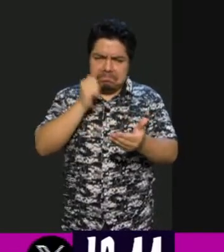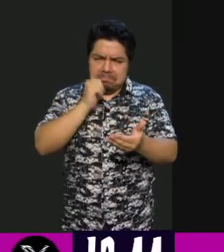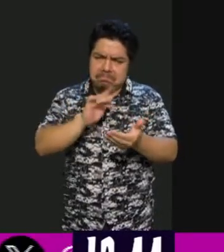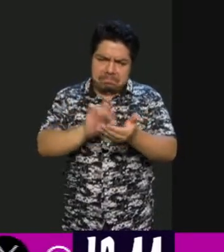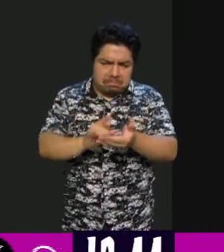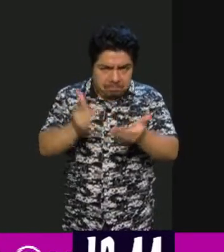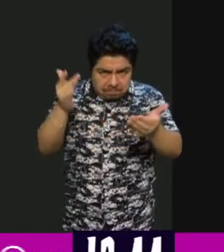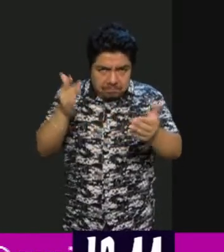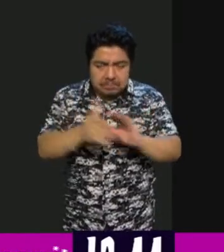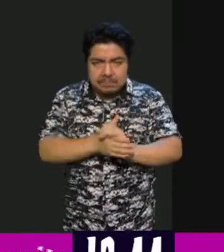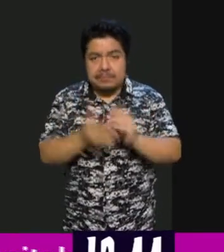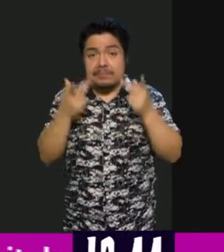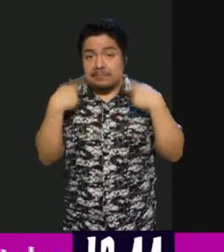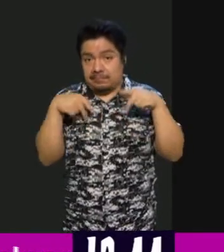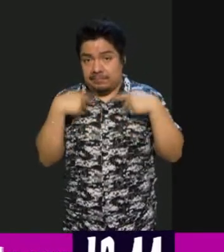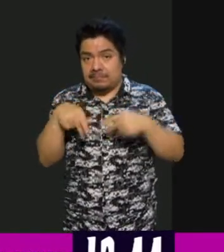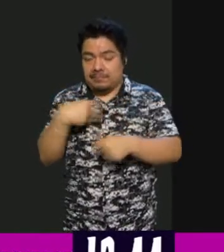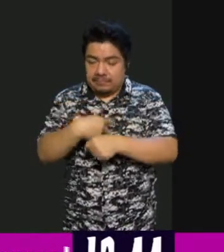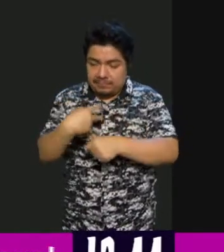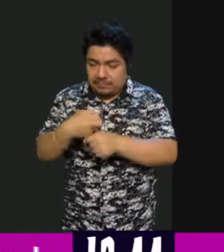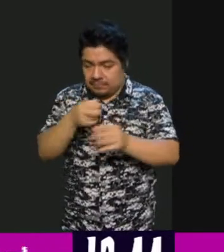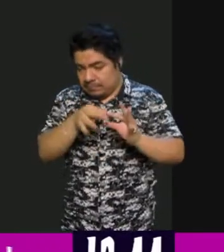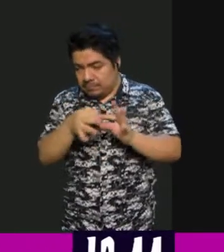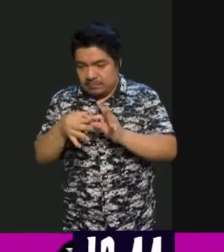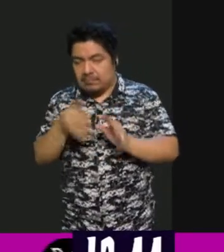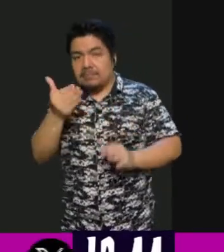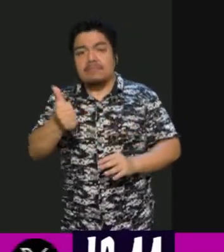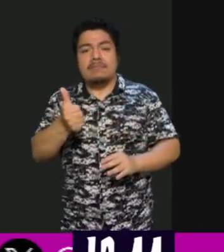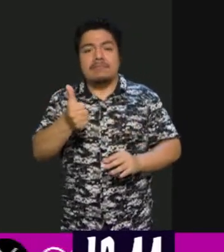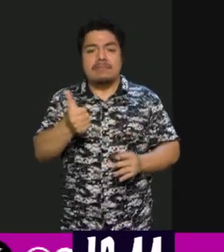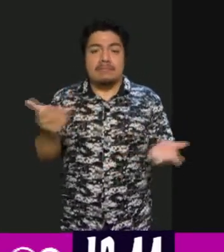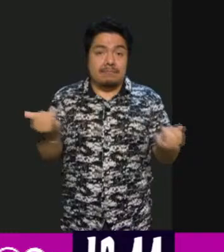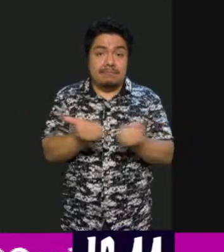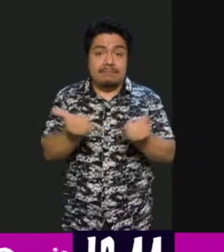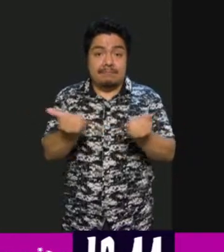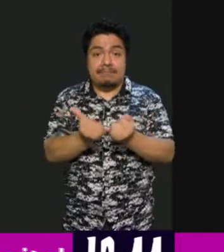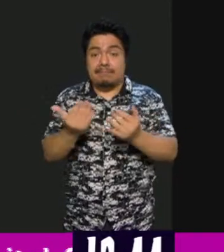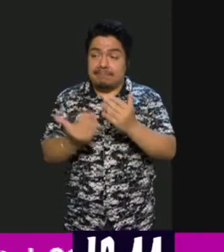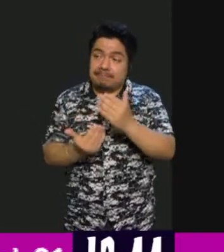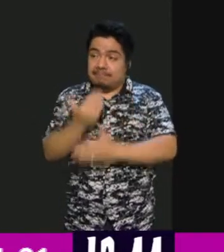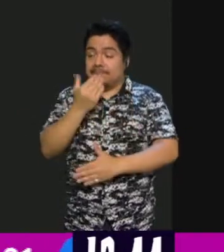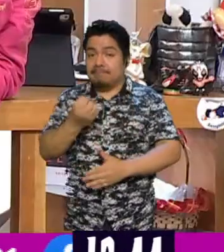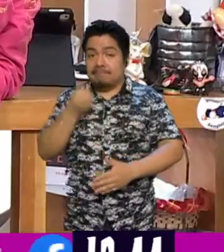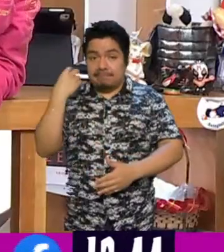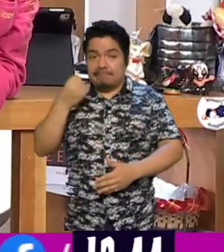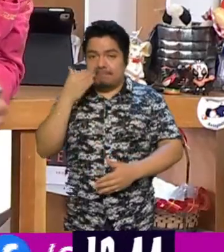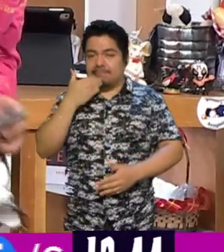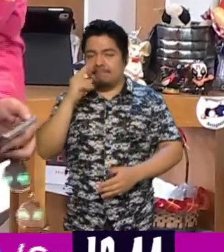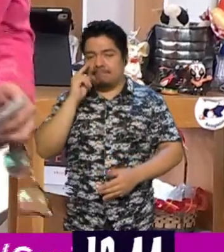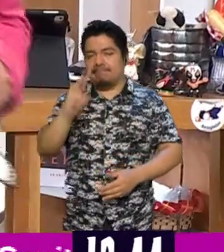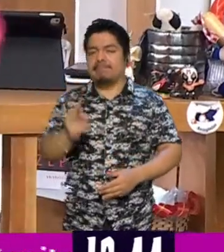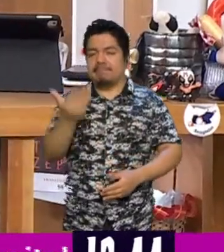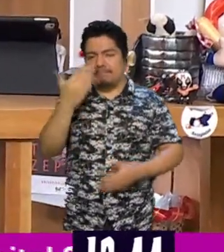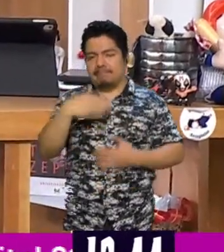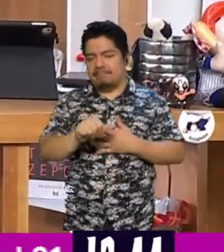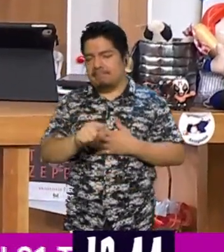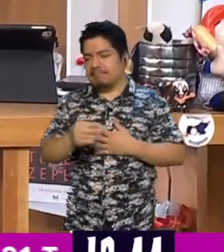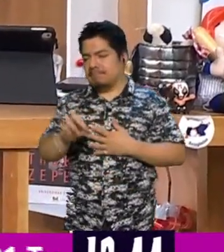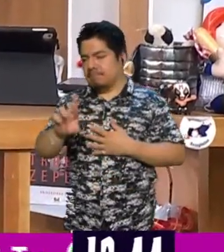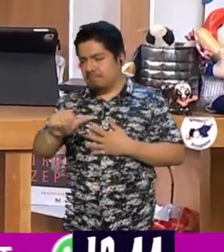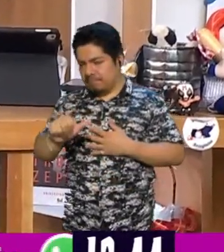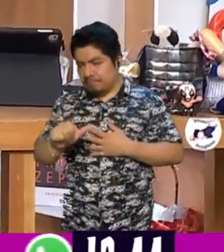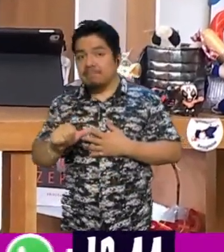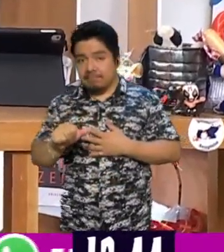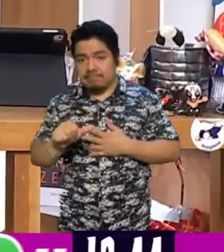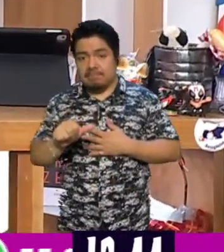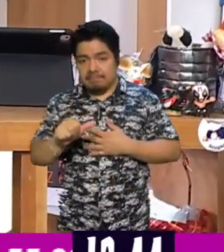agradecido con la gente que a ustedes lo siguen y por supuesto quienes ven las mañaneras. Muchas gracias, Marco Antonio Olvera. ¿Por qué así,